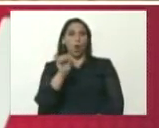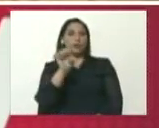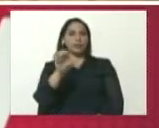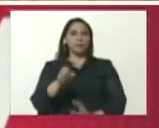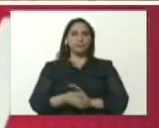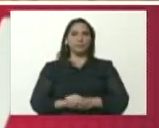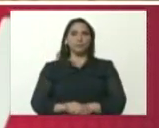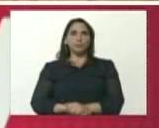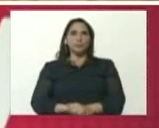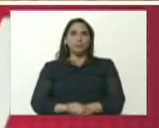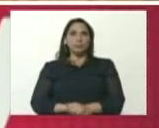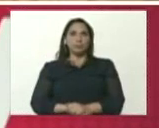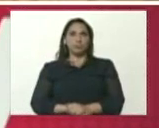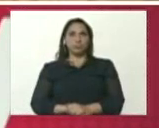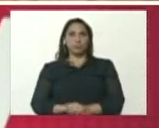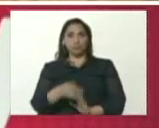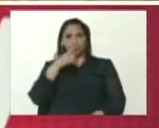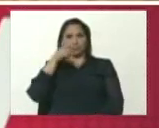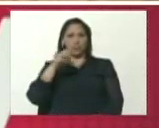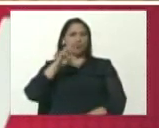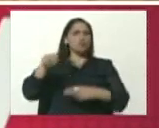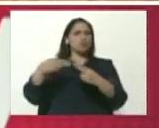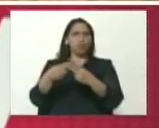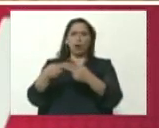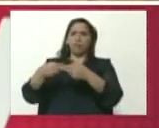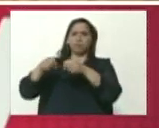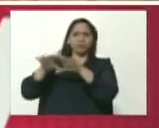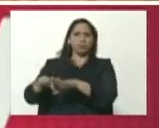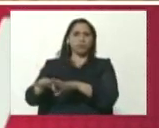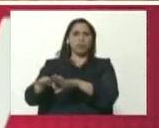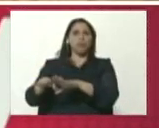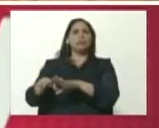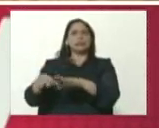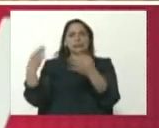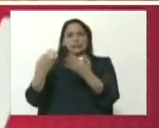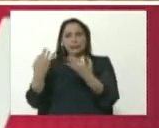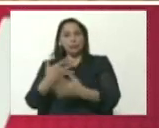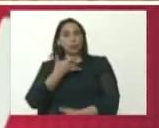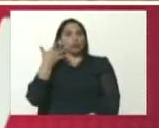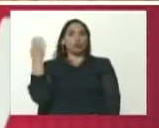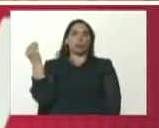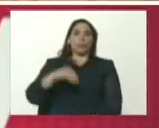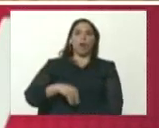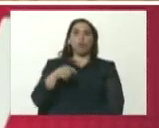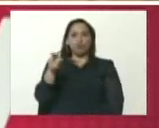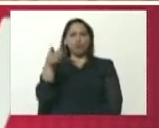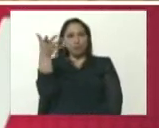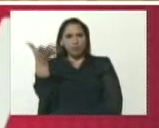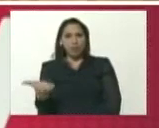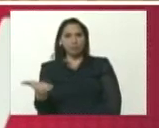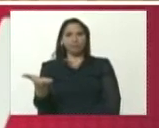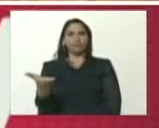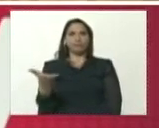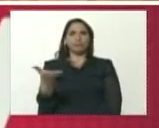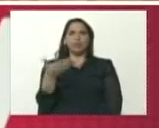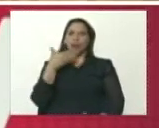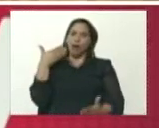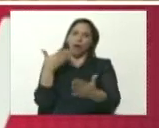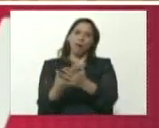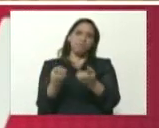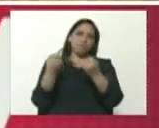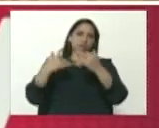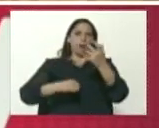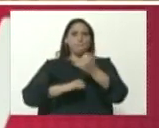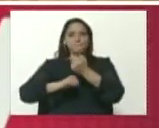82. Nicolás Maduro, jamás nos rendiremos, cada día más orgulloso de usted, presidente Nicolás Maduro. Gracias por tanto apoyo,